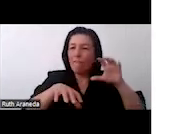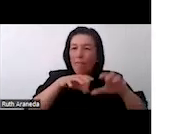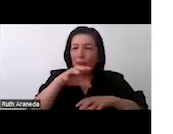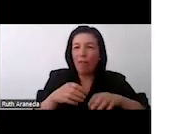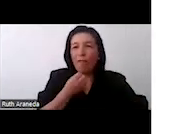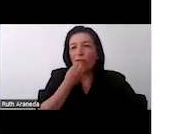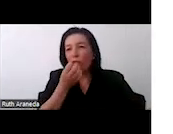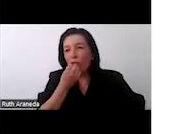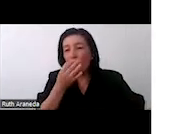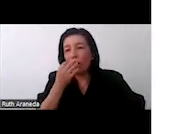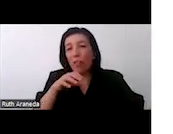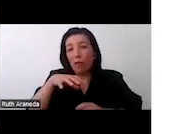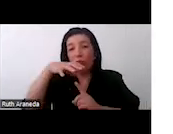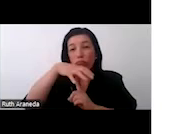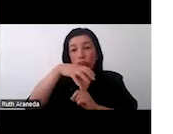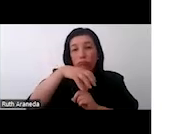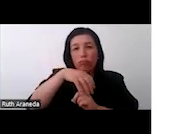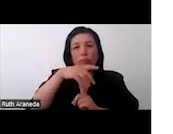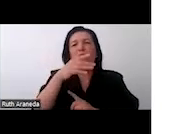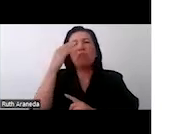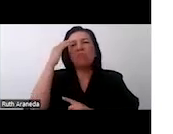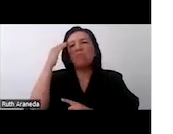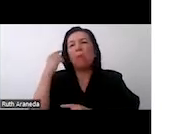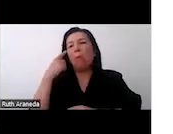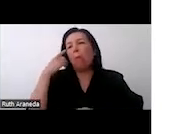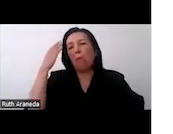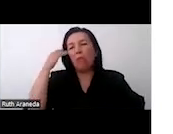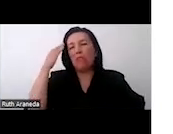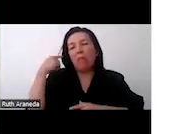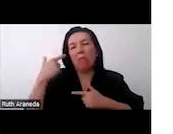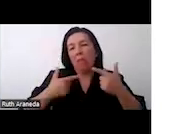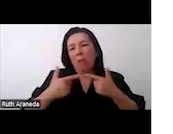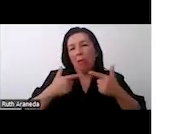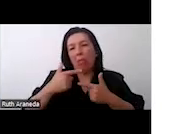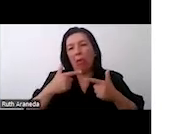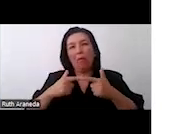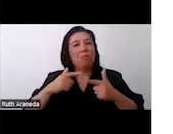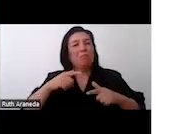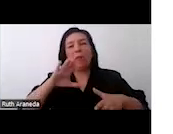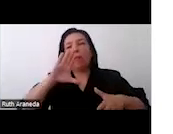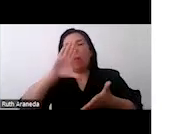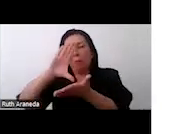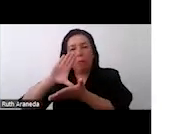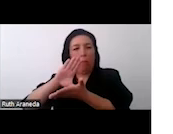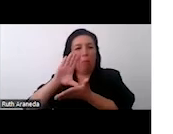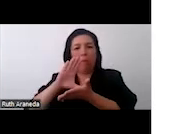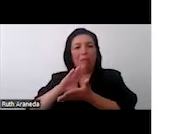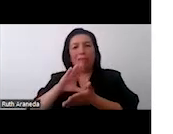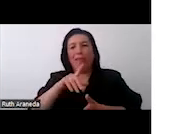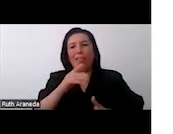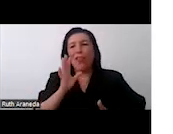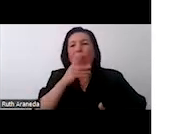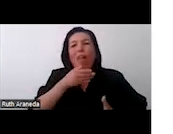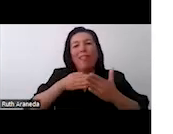funga saben de límites políticos de los países, así que ellas no tienen este